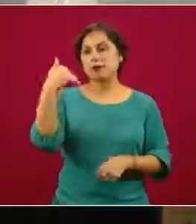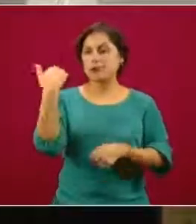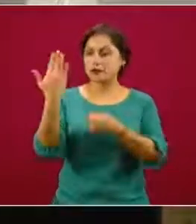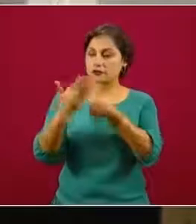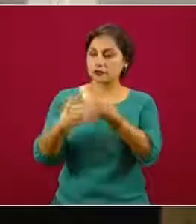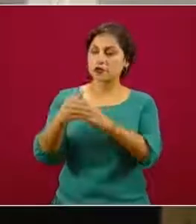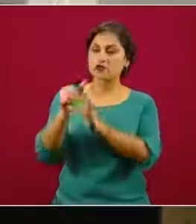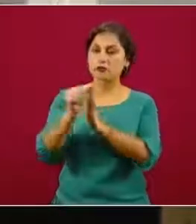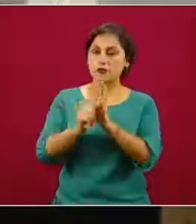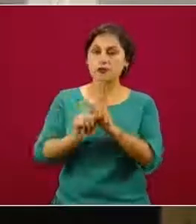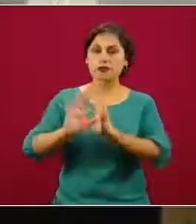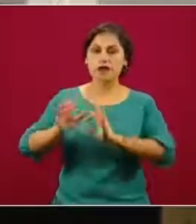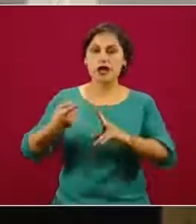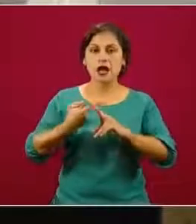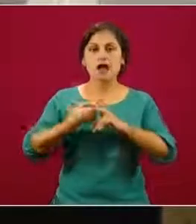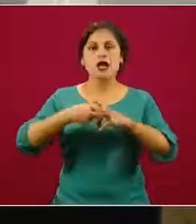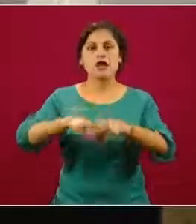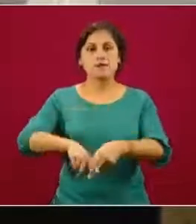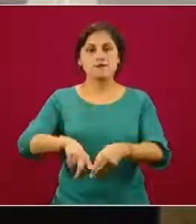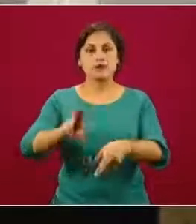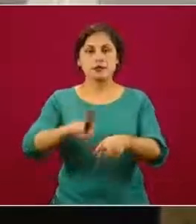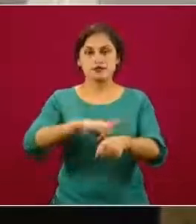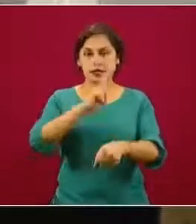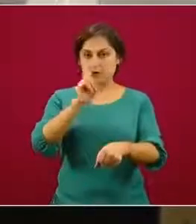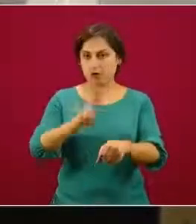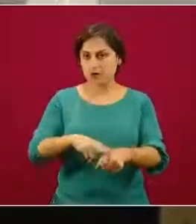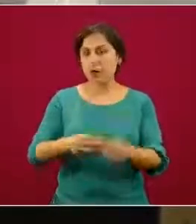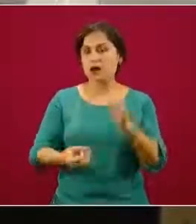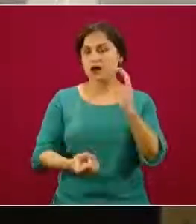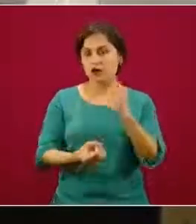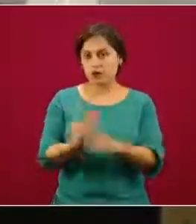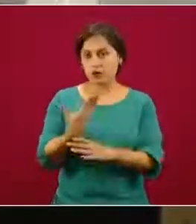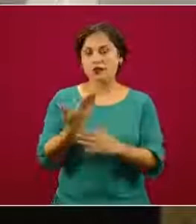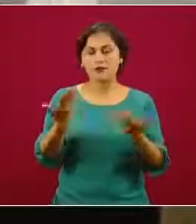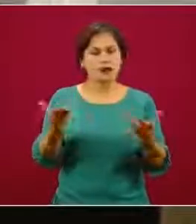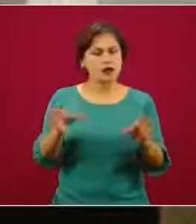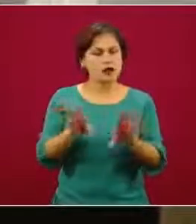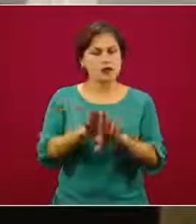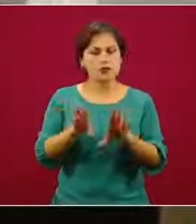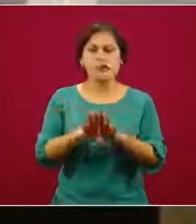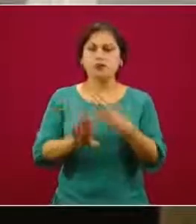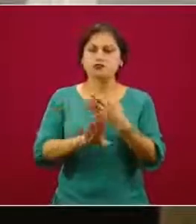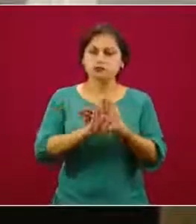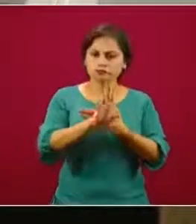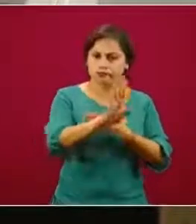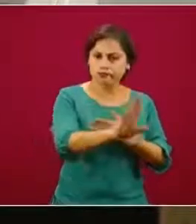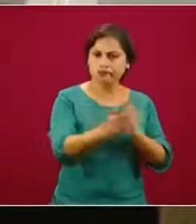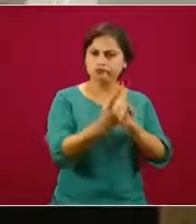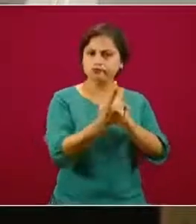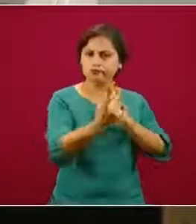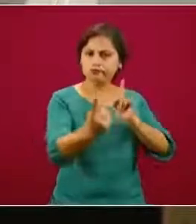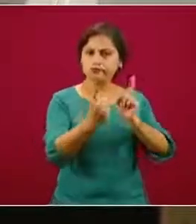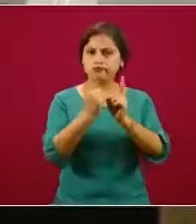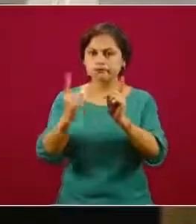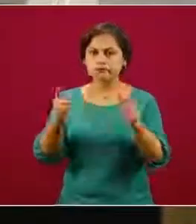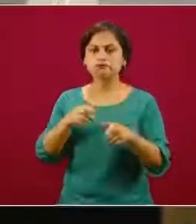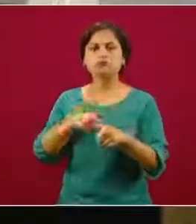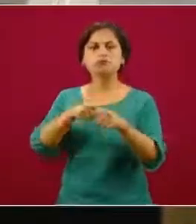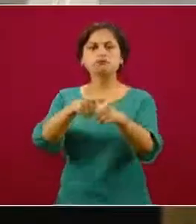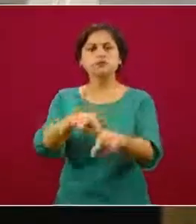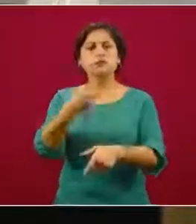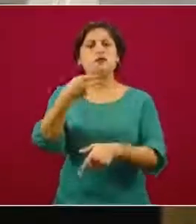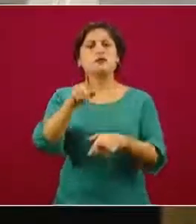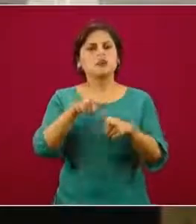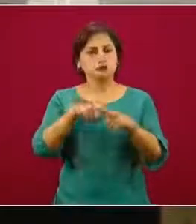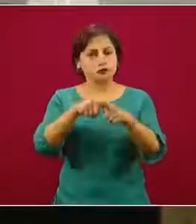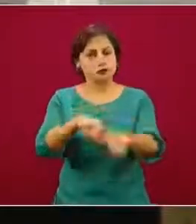nueva normalidad, que incluye distanciamiento, tener un poco más de precaución, nuestra vida laboral, personal, pero